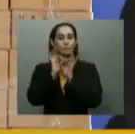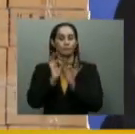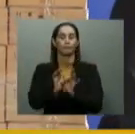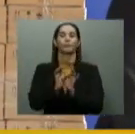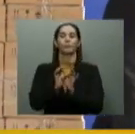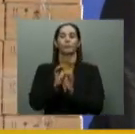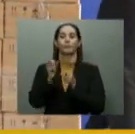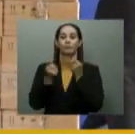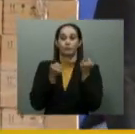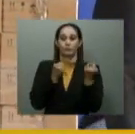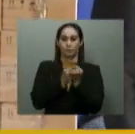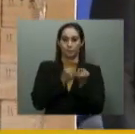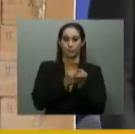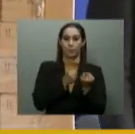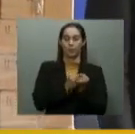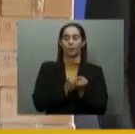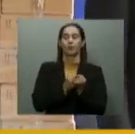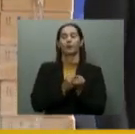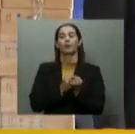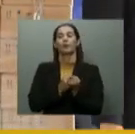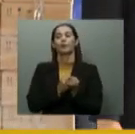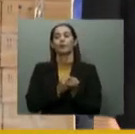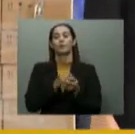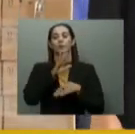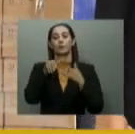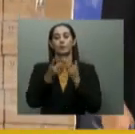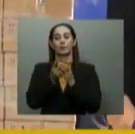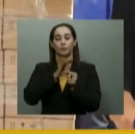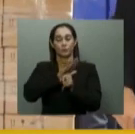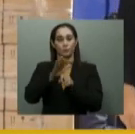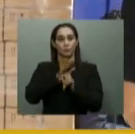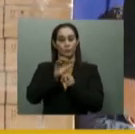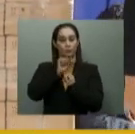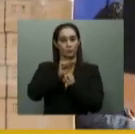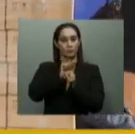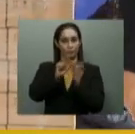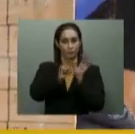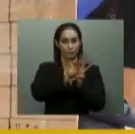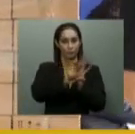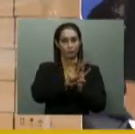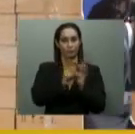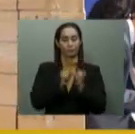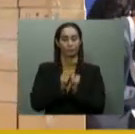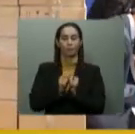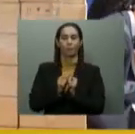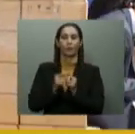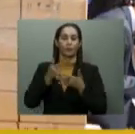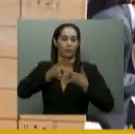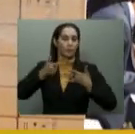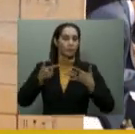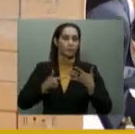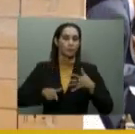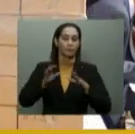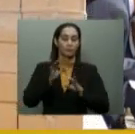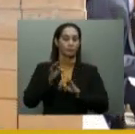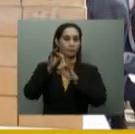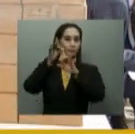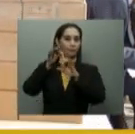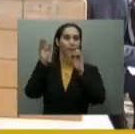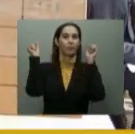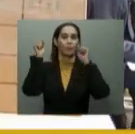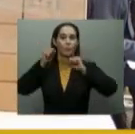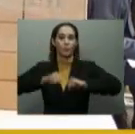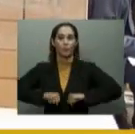kits o sea es totalmente insuficiente y no se ha hablado de se le entregarán para una fecha indicada